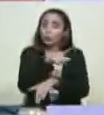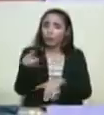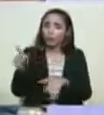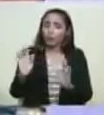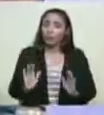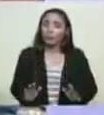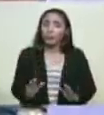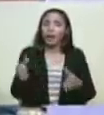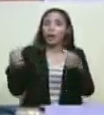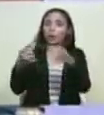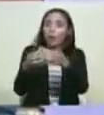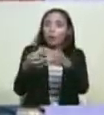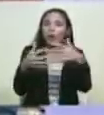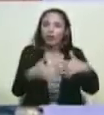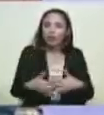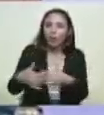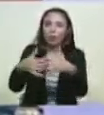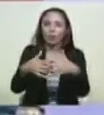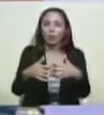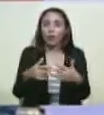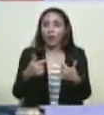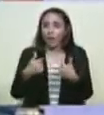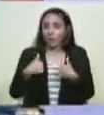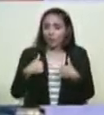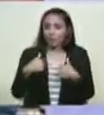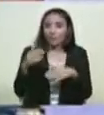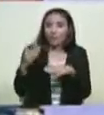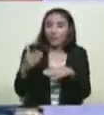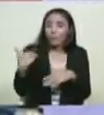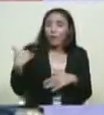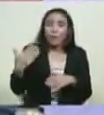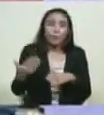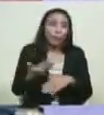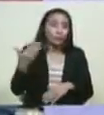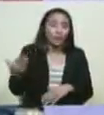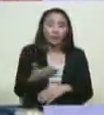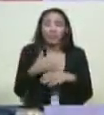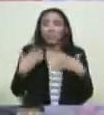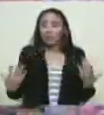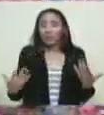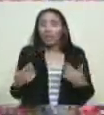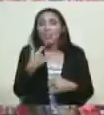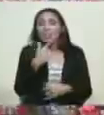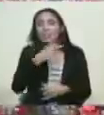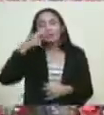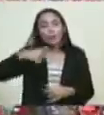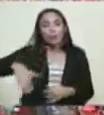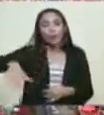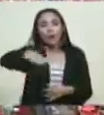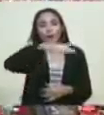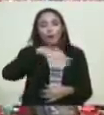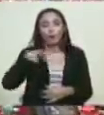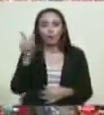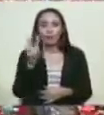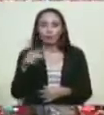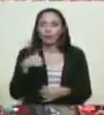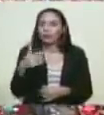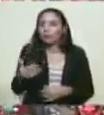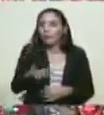gobiernos extranjeros, a mí solo me importa lo que diga el pueblo soberano de Venezuela y lo